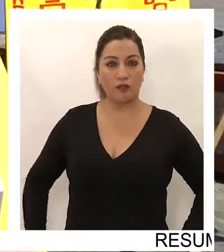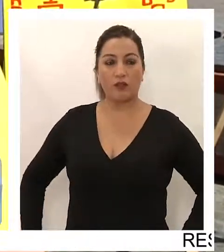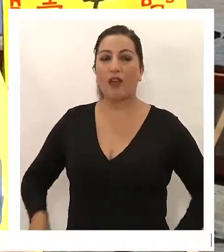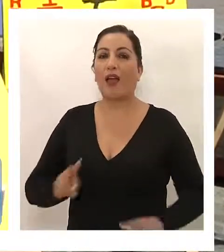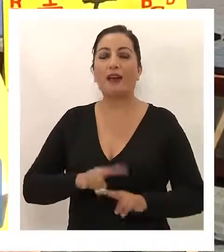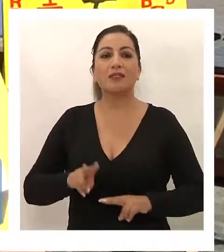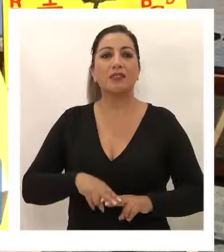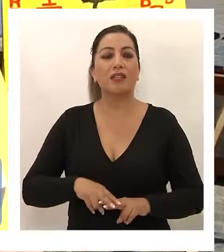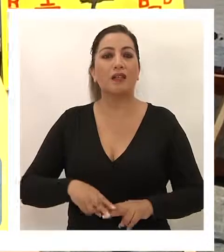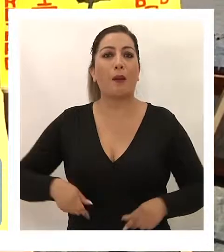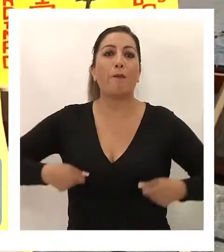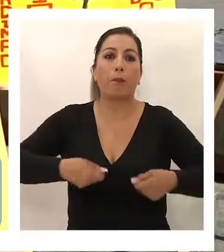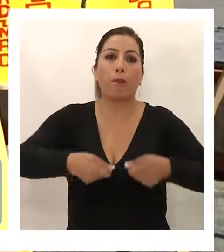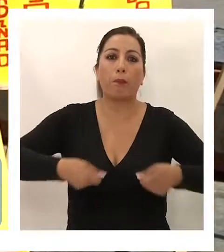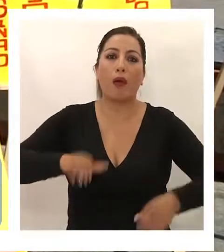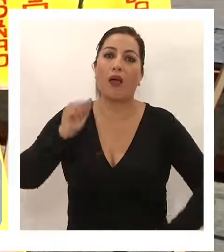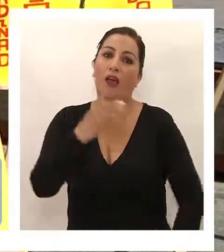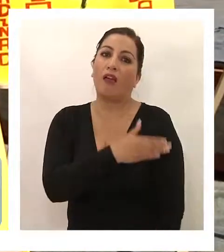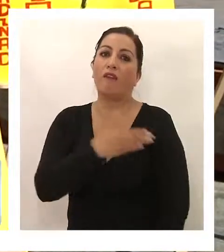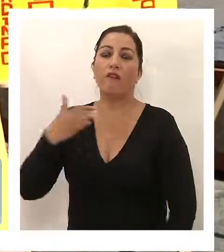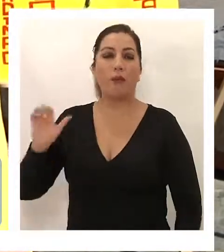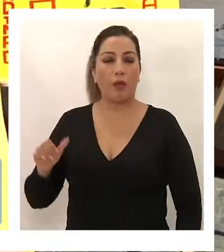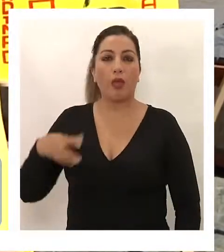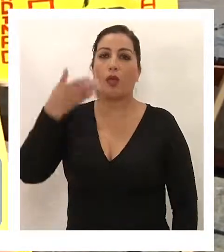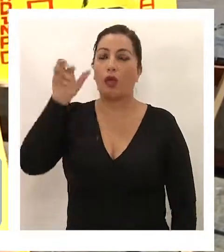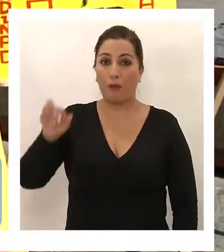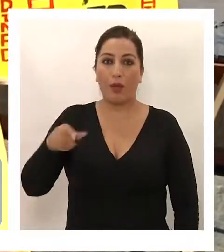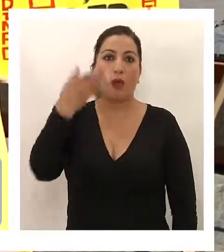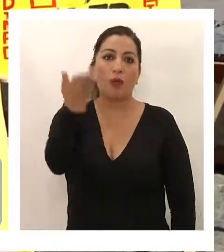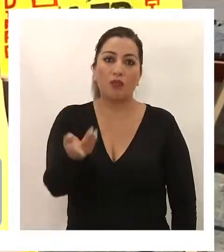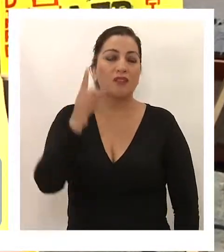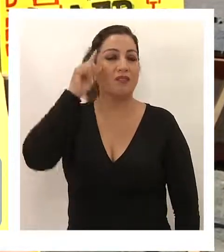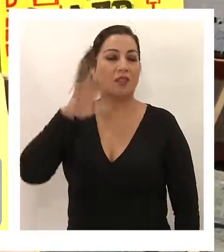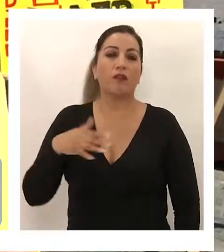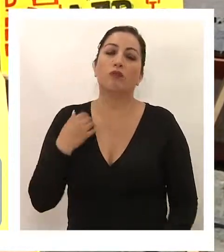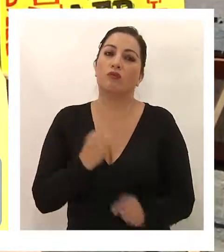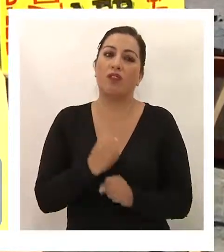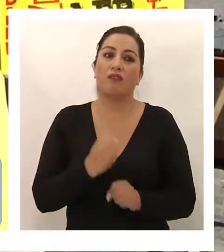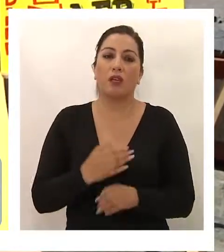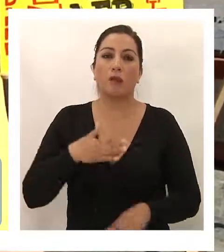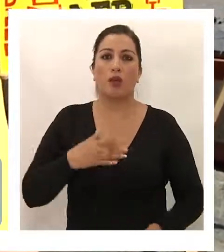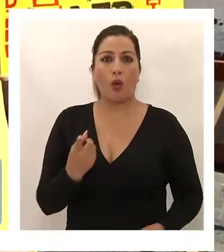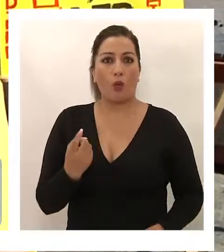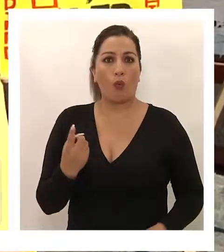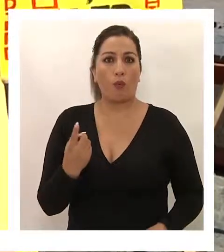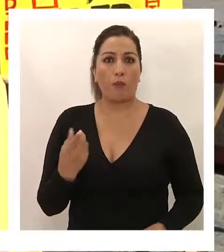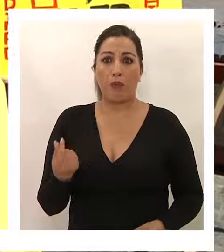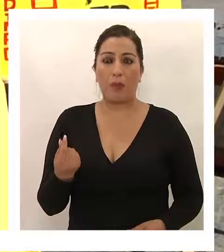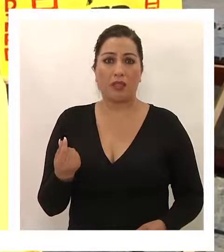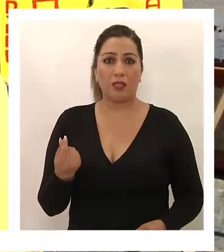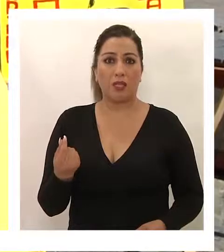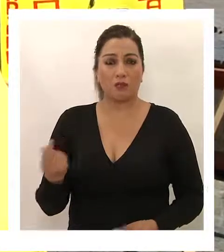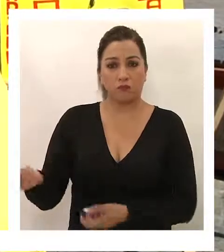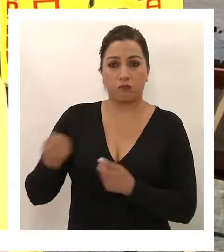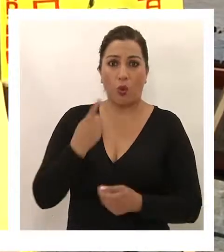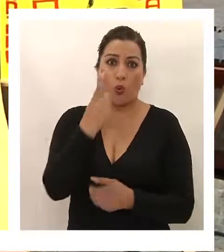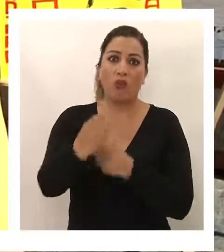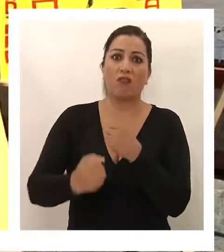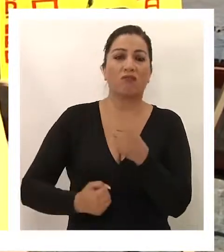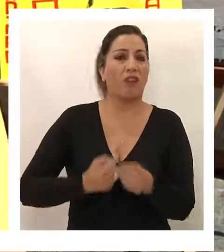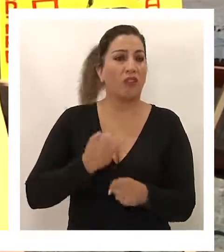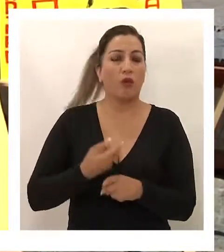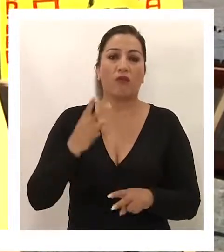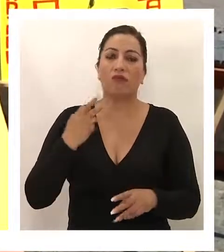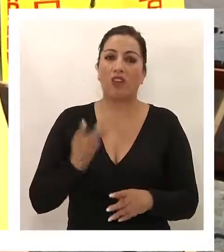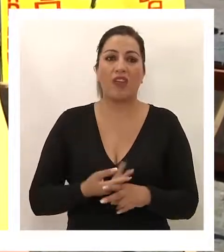inyectarle más plata a la AFP porque tú misma debes saber que todos los trabajadores honorarios que antes recibían su platita una vez al año y bueno, hacían arreglo en sus